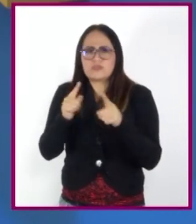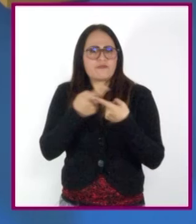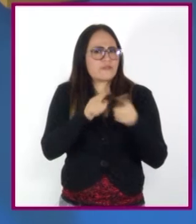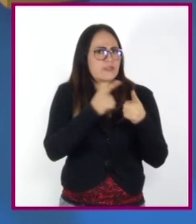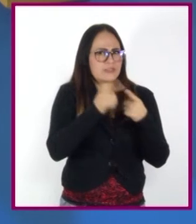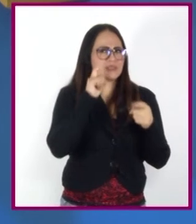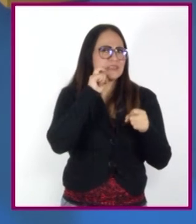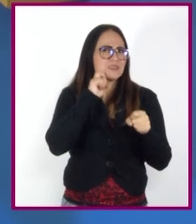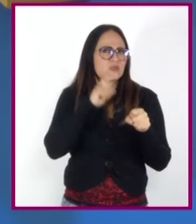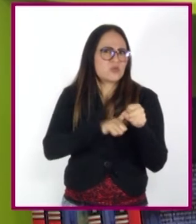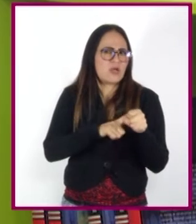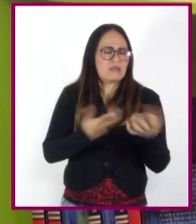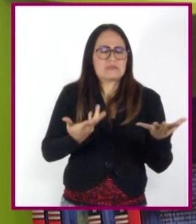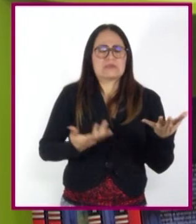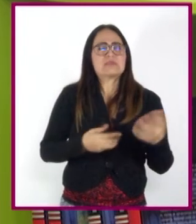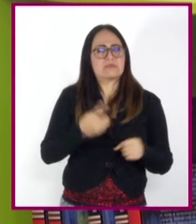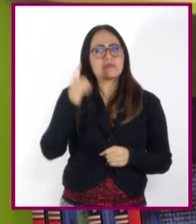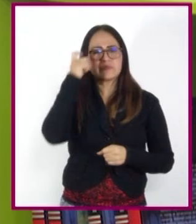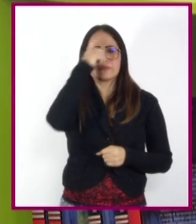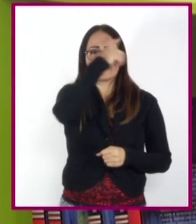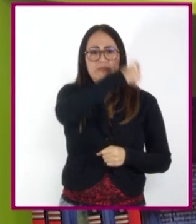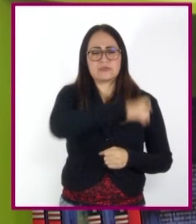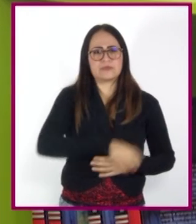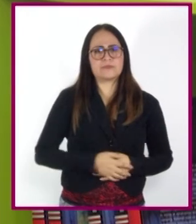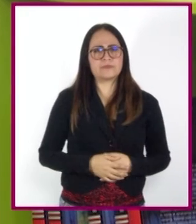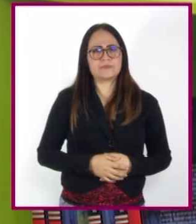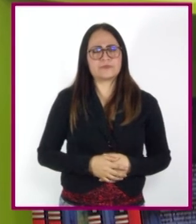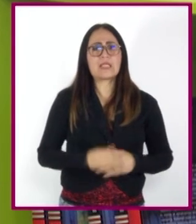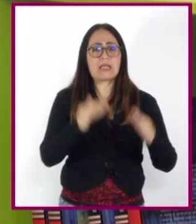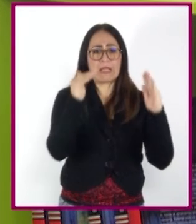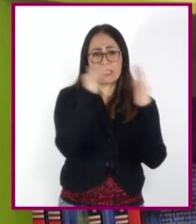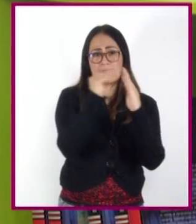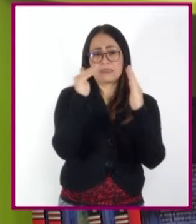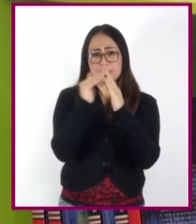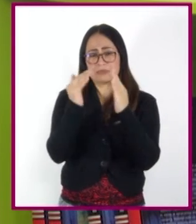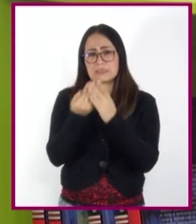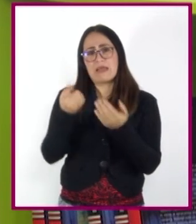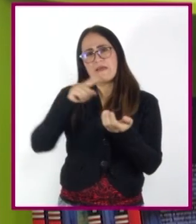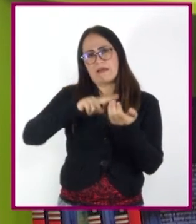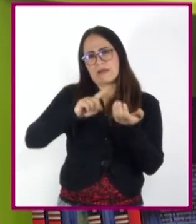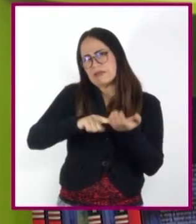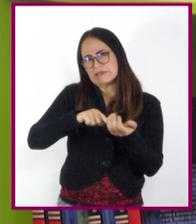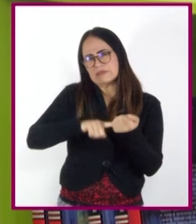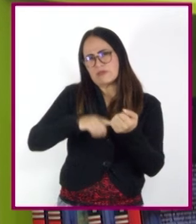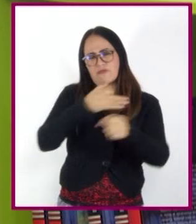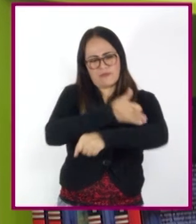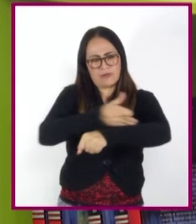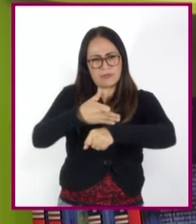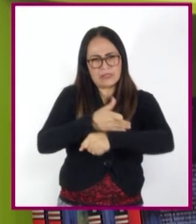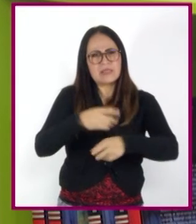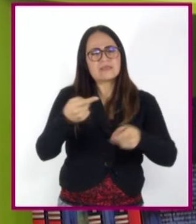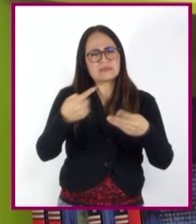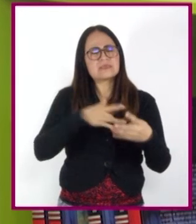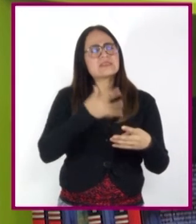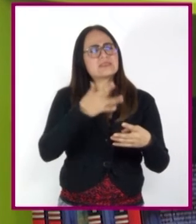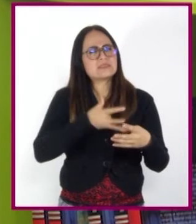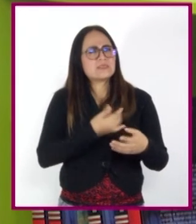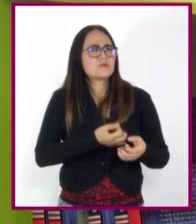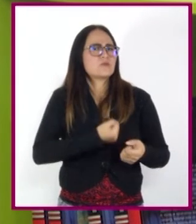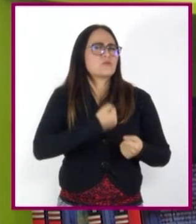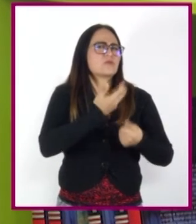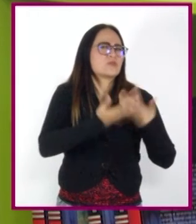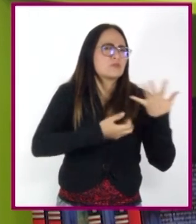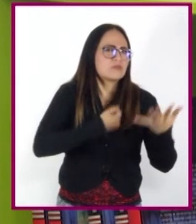La situación se complica. En la mayoría de los hogares, hablar con los familiares sobre lo que se está pasando y cómo se están sintiendo